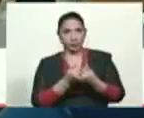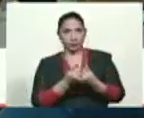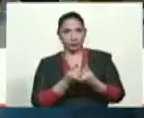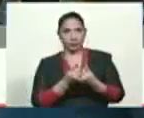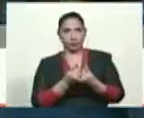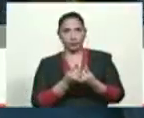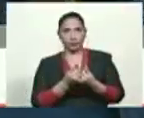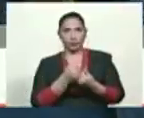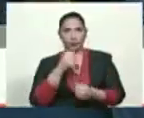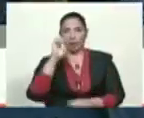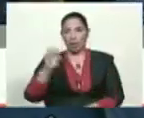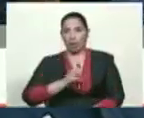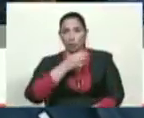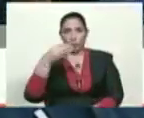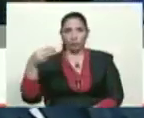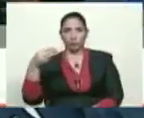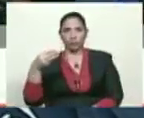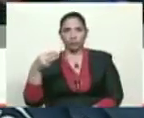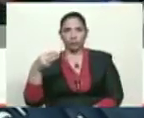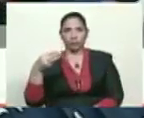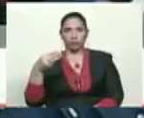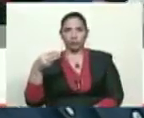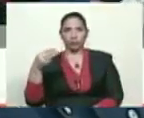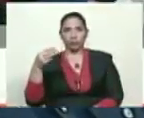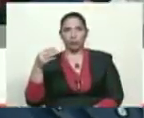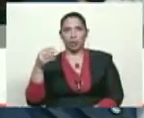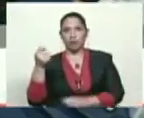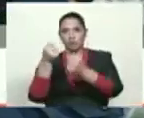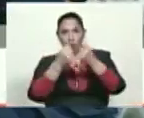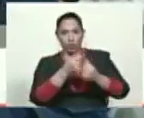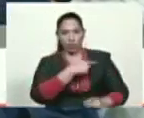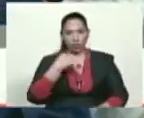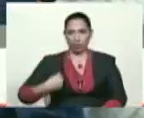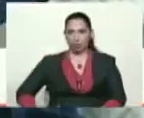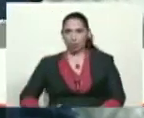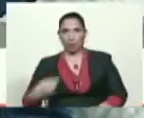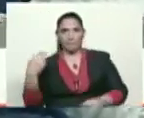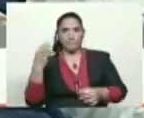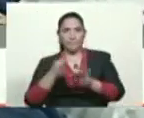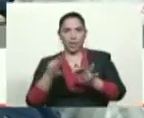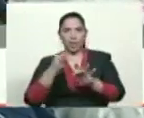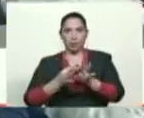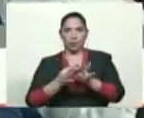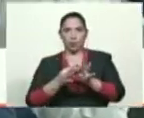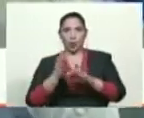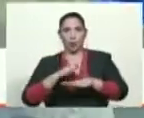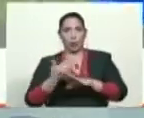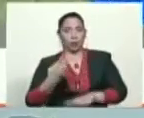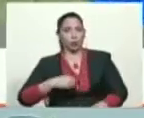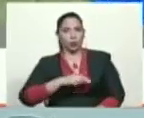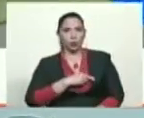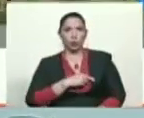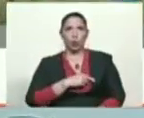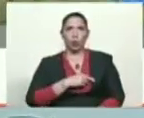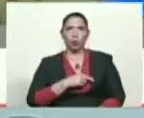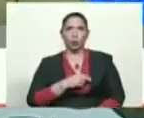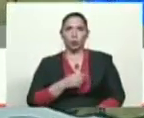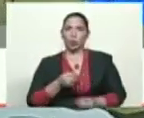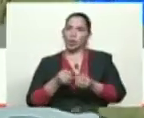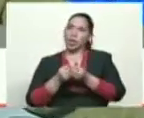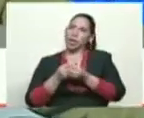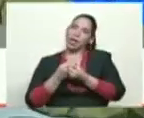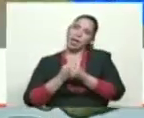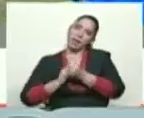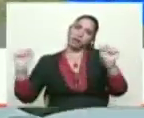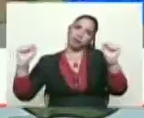en euros en yuanes en petro porque nos estamos dedicando y liberando del dólar